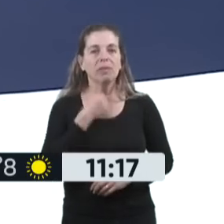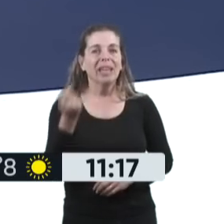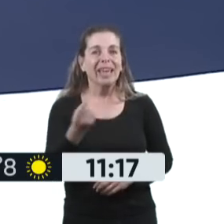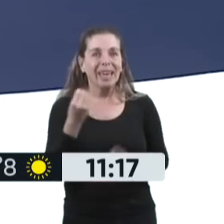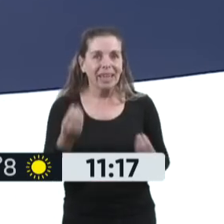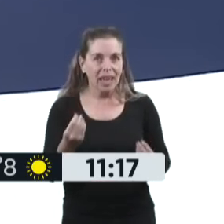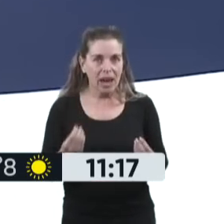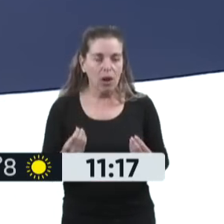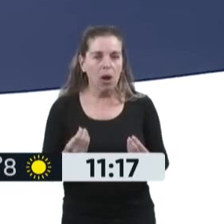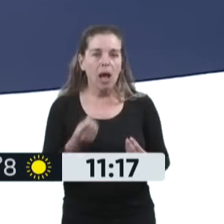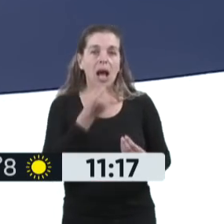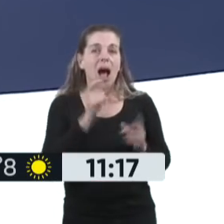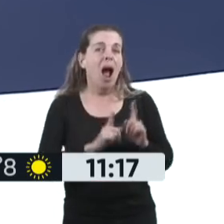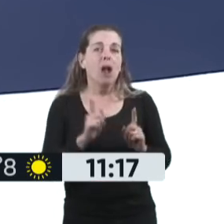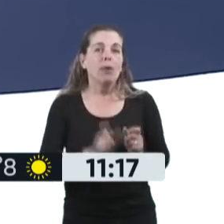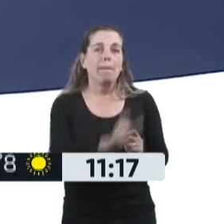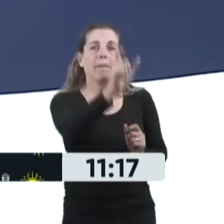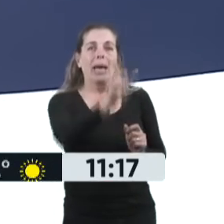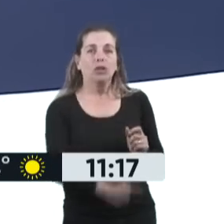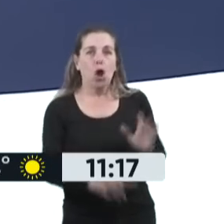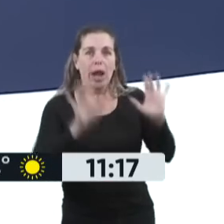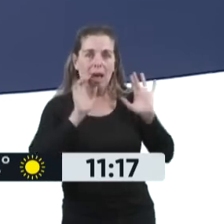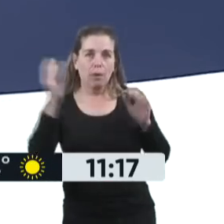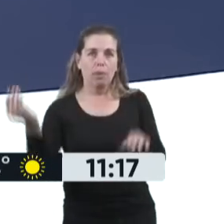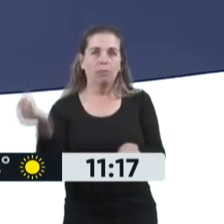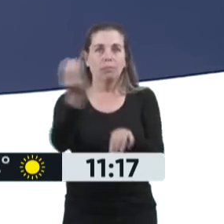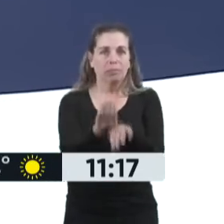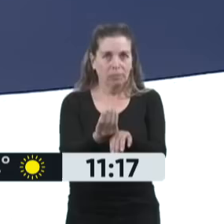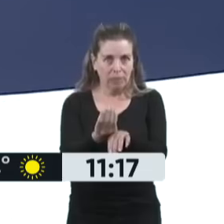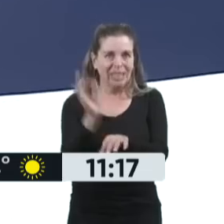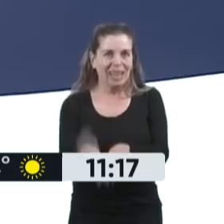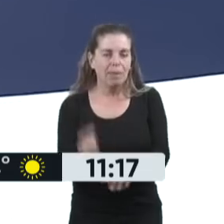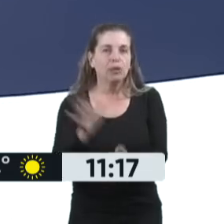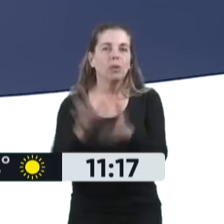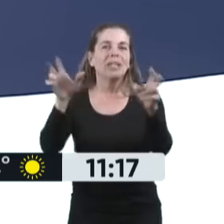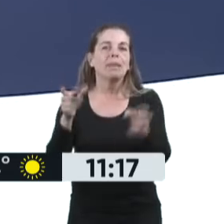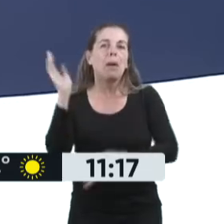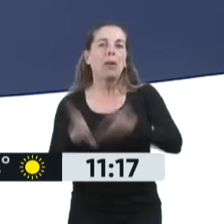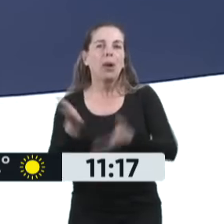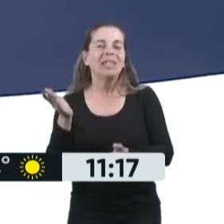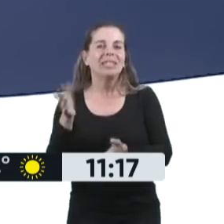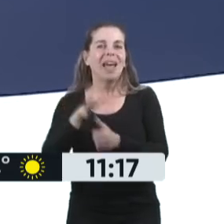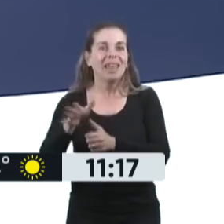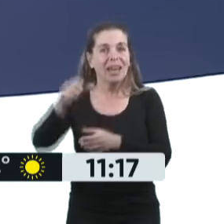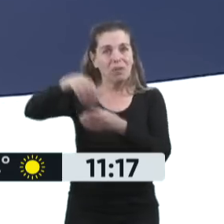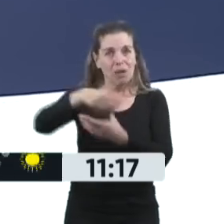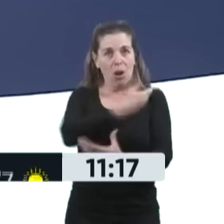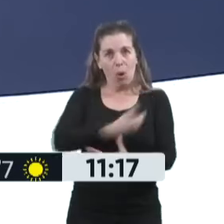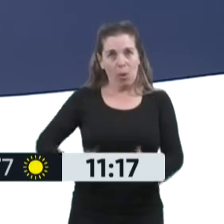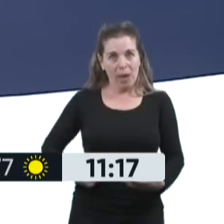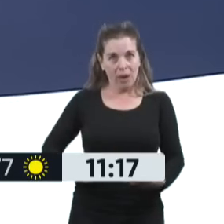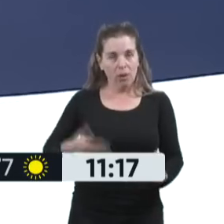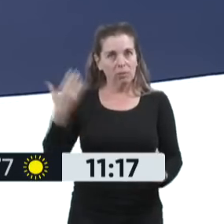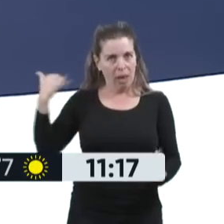es algún vocero o vocera en materias de violencia de género dentro del gobierno nacional, que hoy no